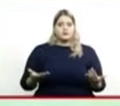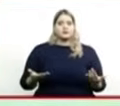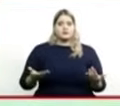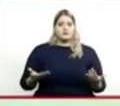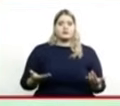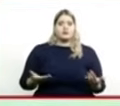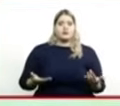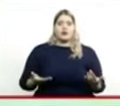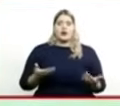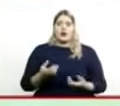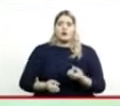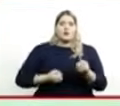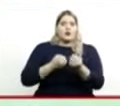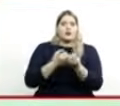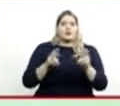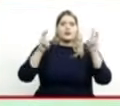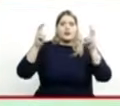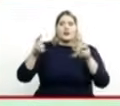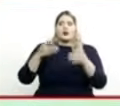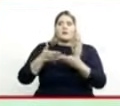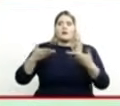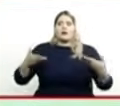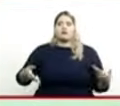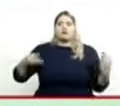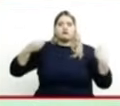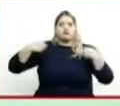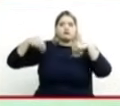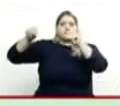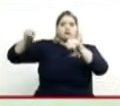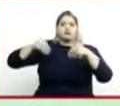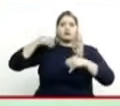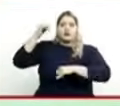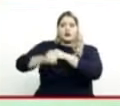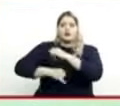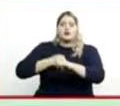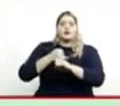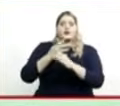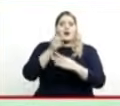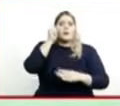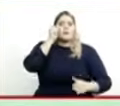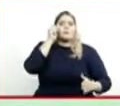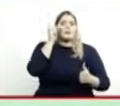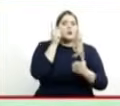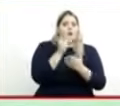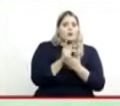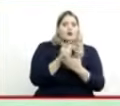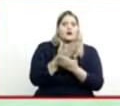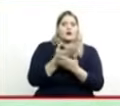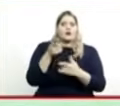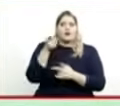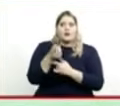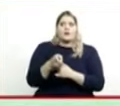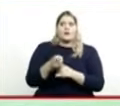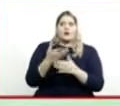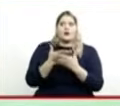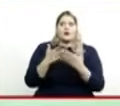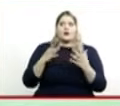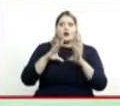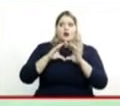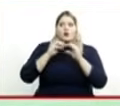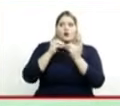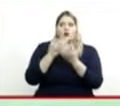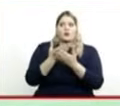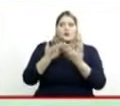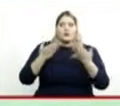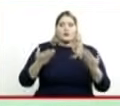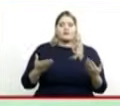centroamericana y el comercio internacional, aprobamos el decreto que crea la Comisión para la Construcción